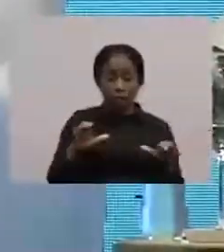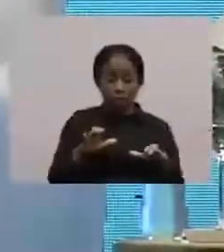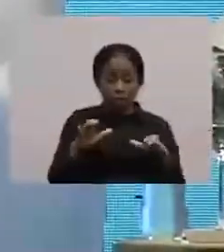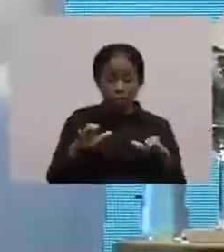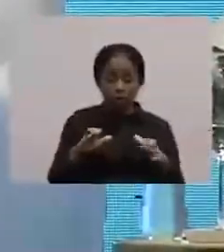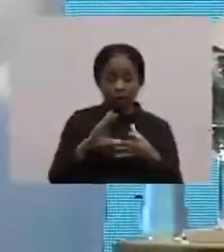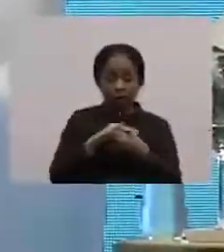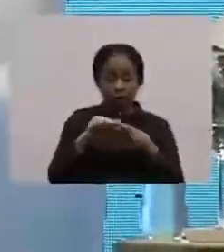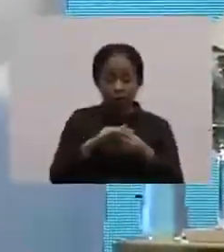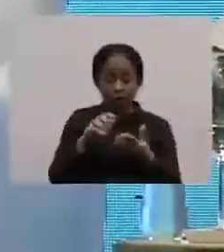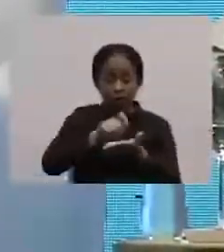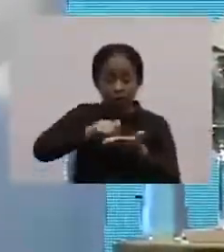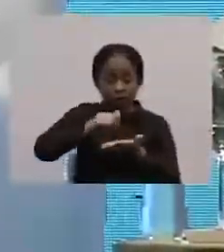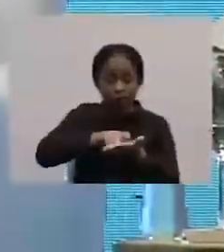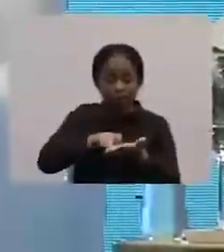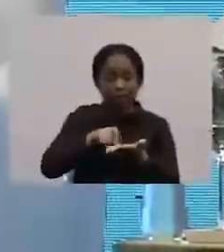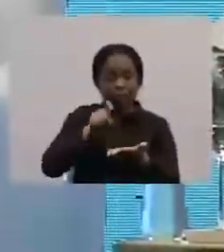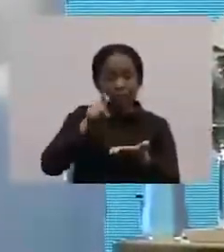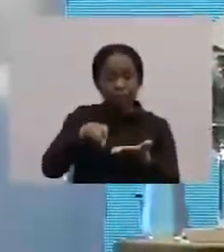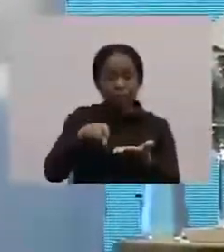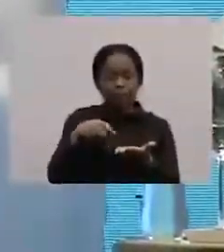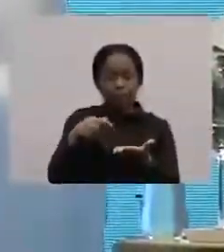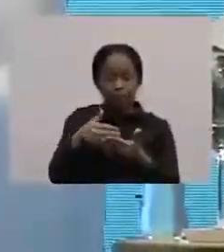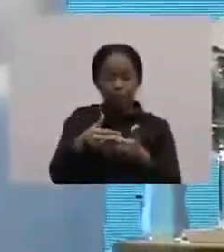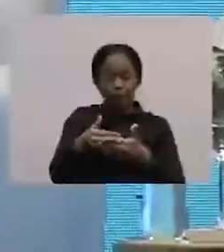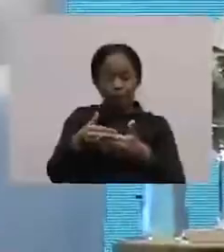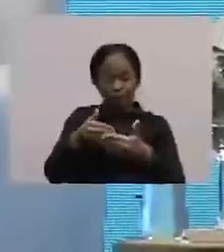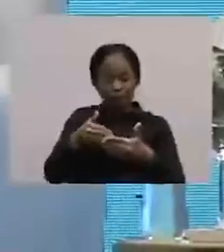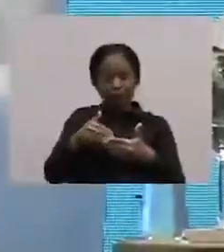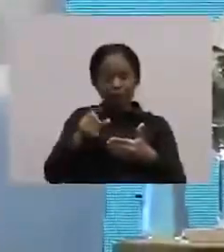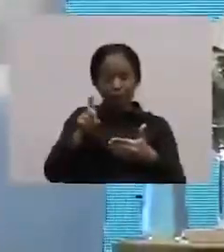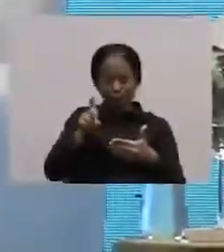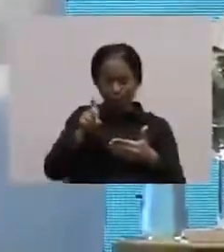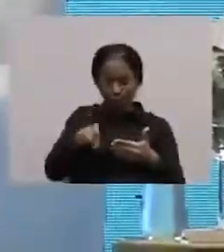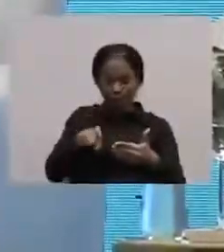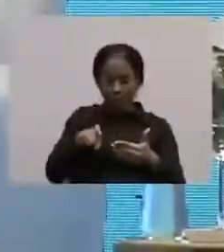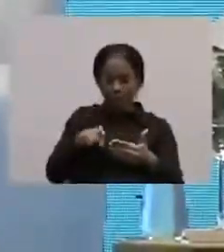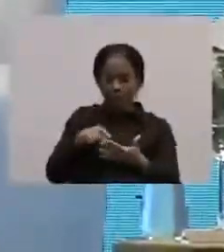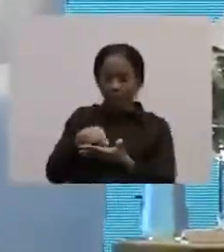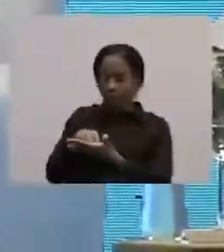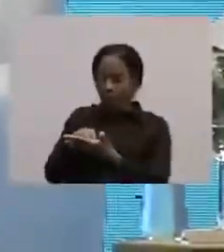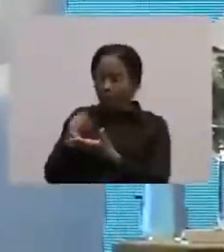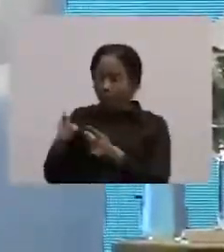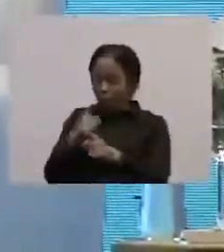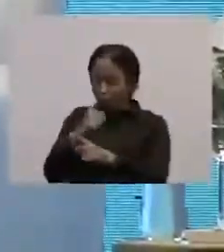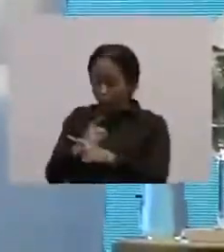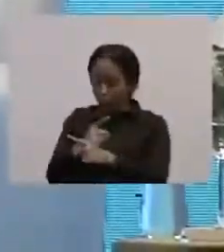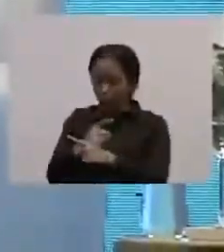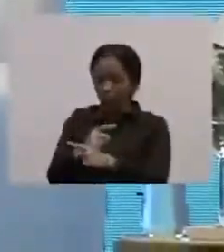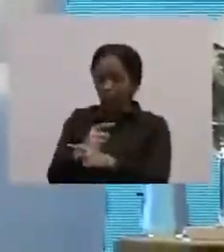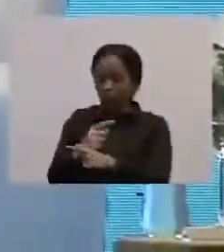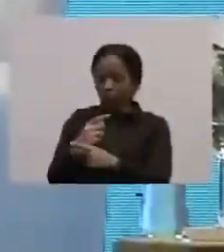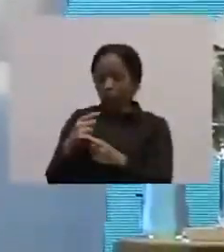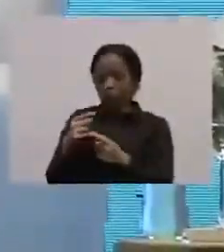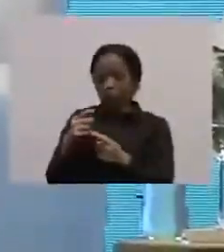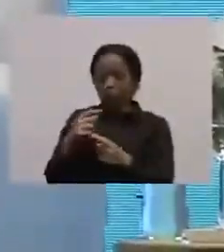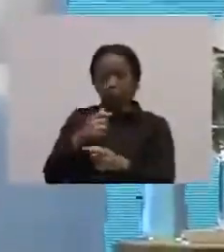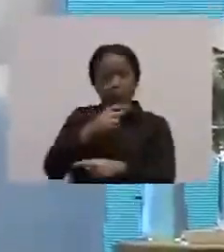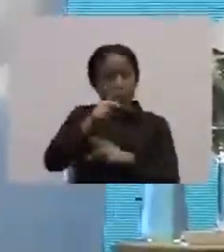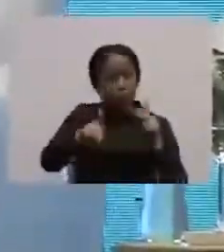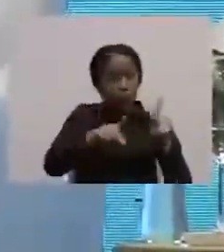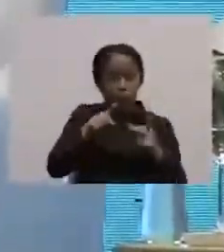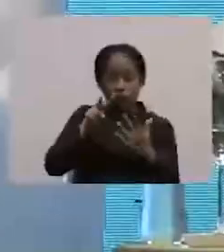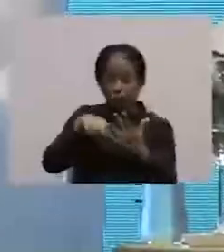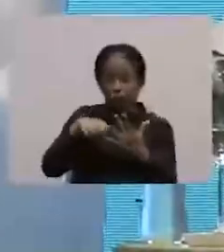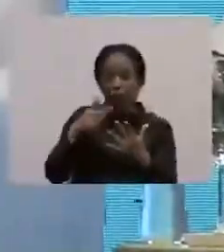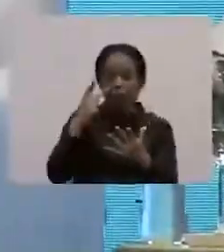decimos y escribimos, debemos procurar que tenga un sentido para cualquiera que lo escuche, lo vea o lo lea en cualquier